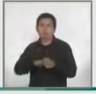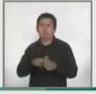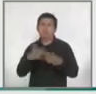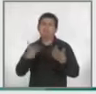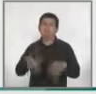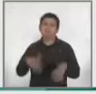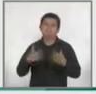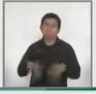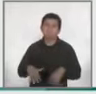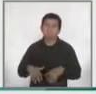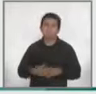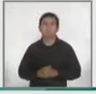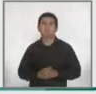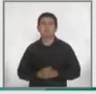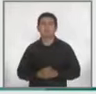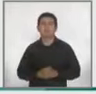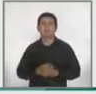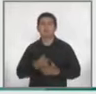esta enfermedad,